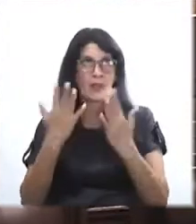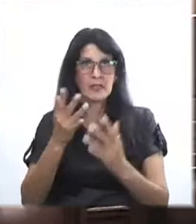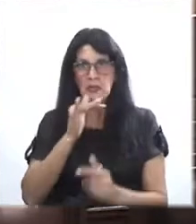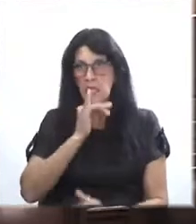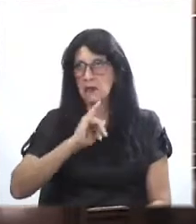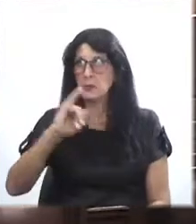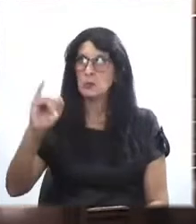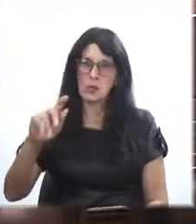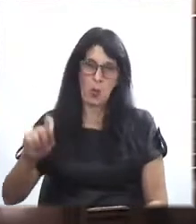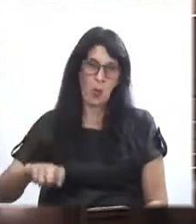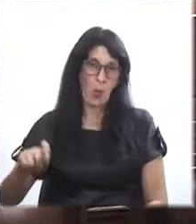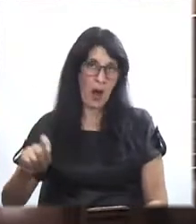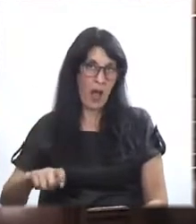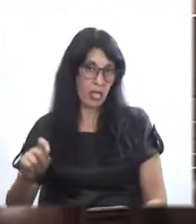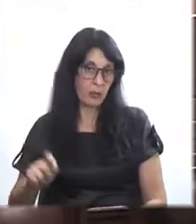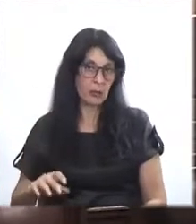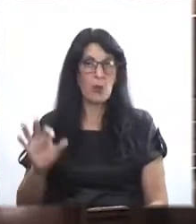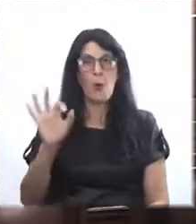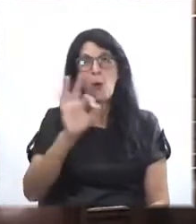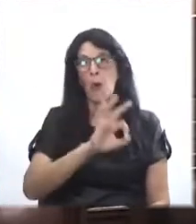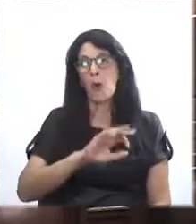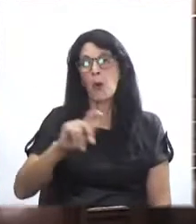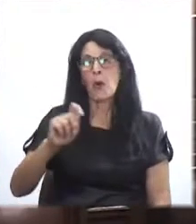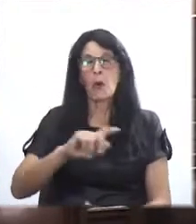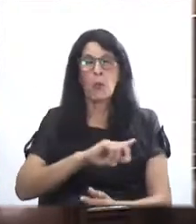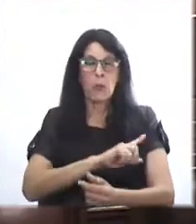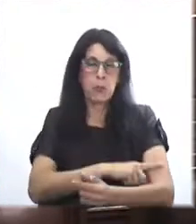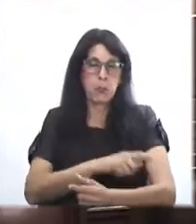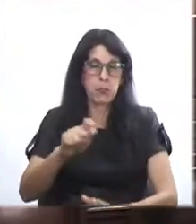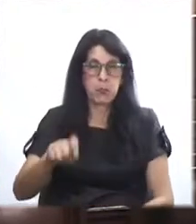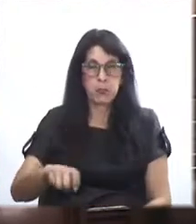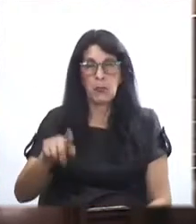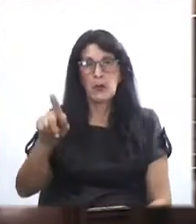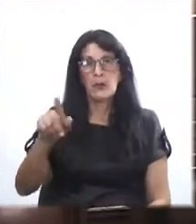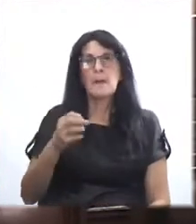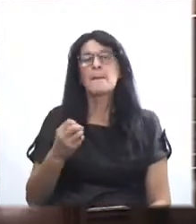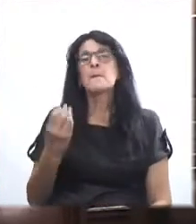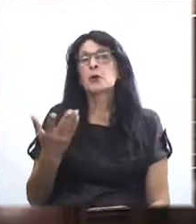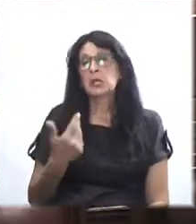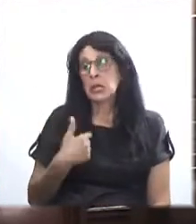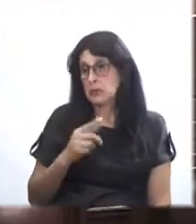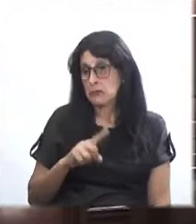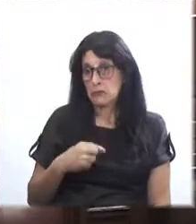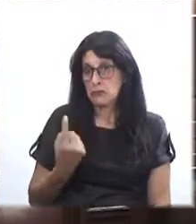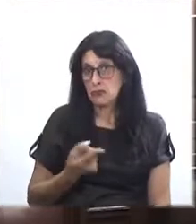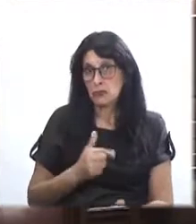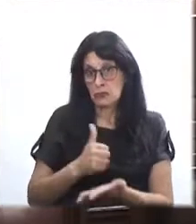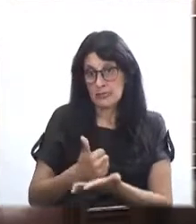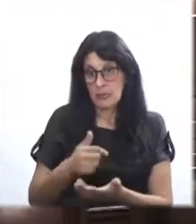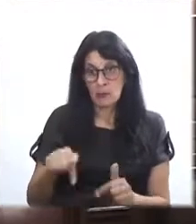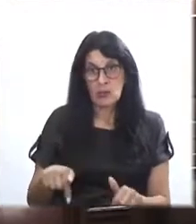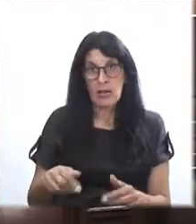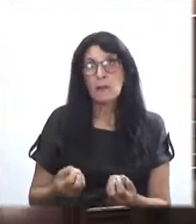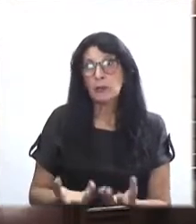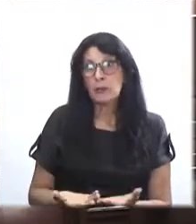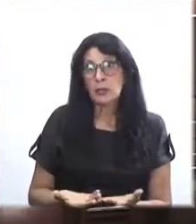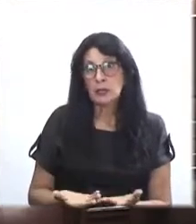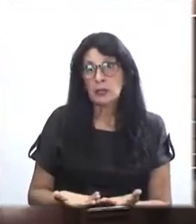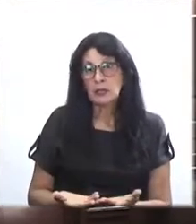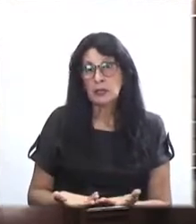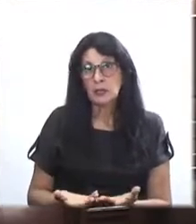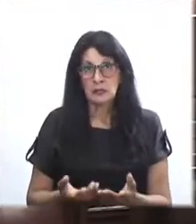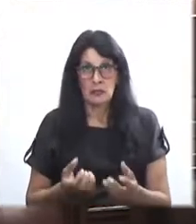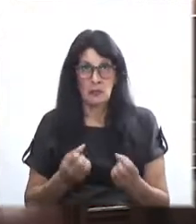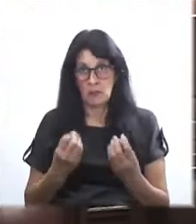juzgado, ante la Corte Electoral. Por ejemplo, ¿por qué nosotros estamos acá? Porque a los